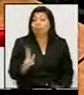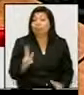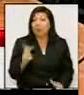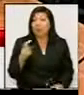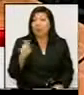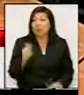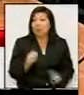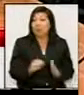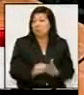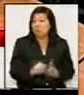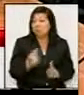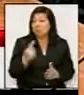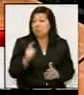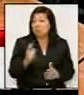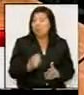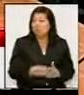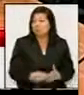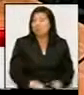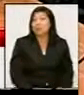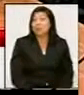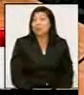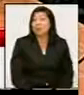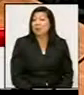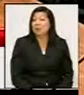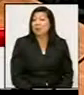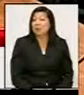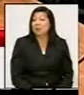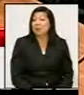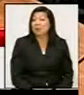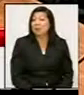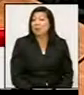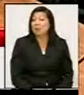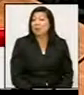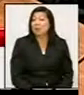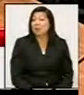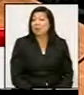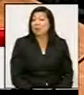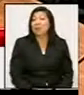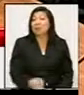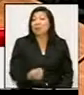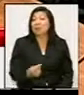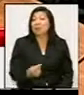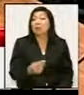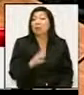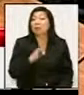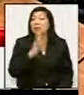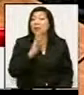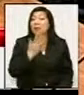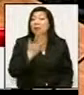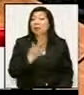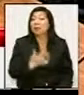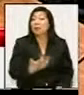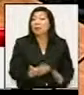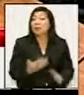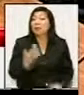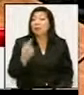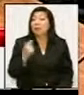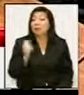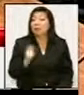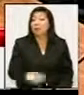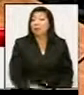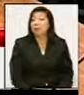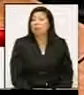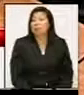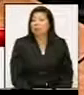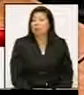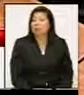si hay un millón más, si hay un millón más de informales, obviamente estamos hablando casi del 15% de la